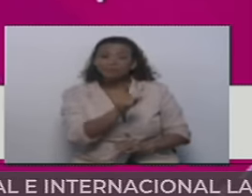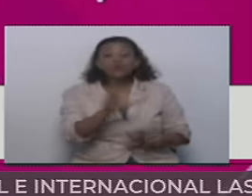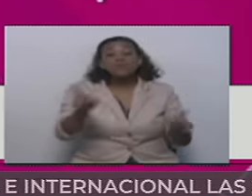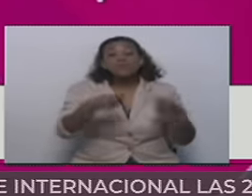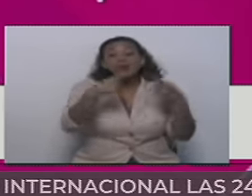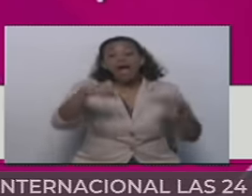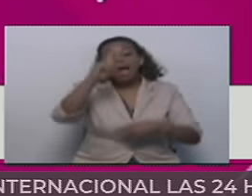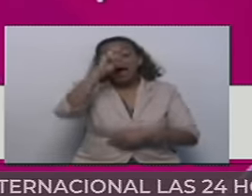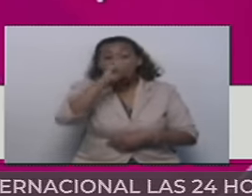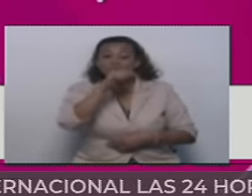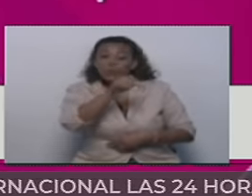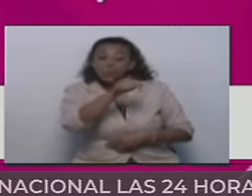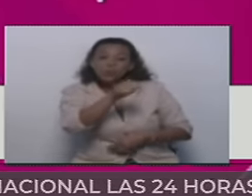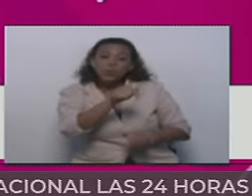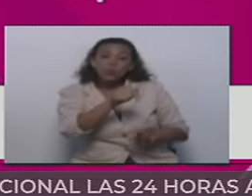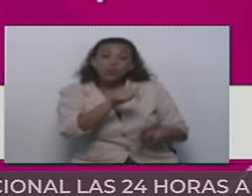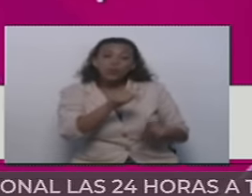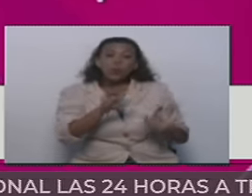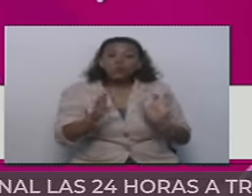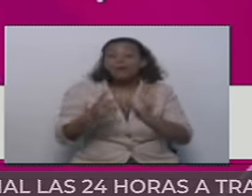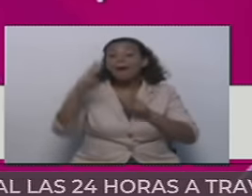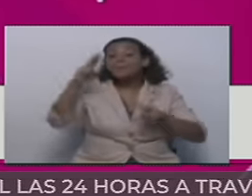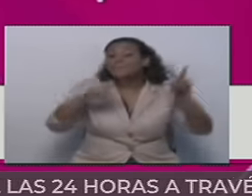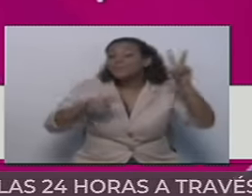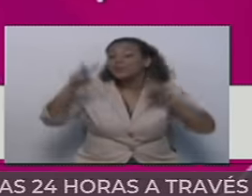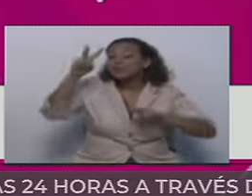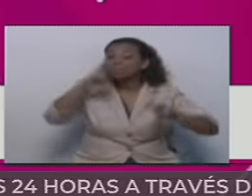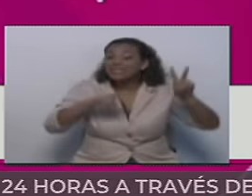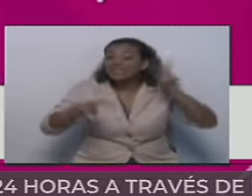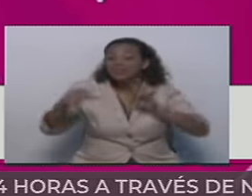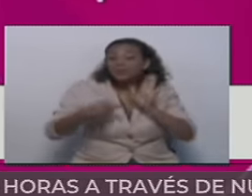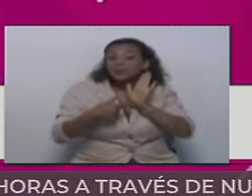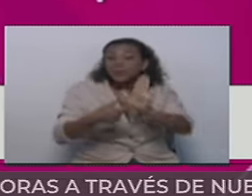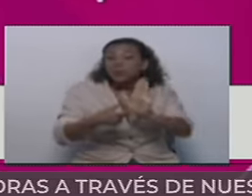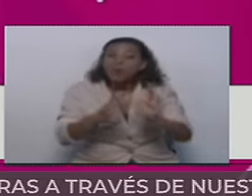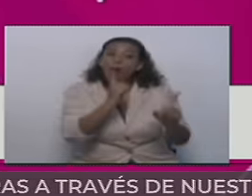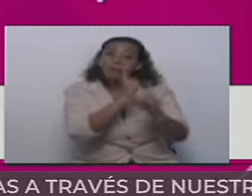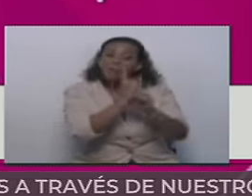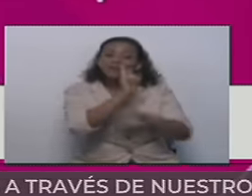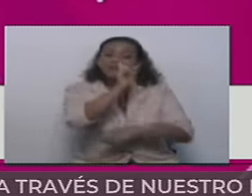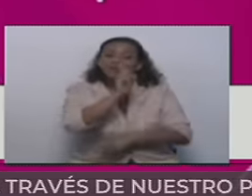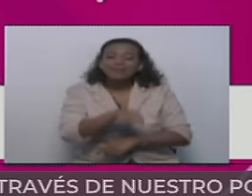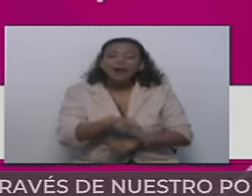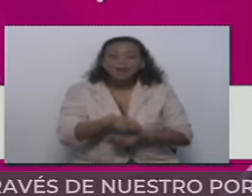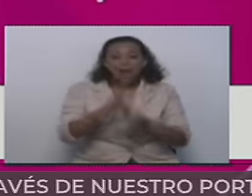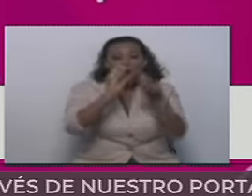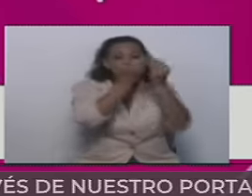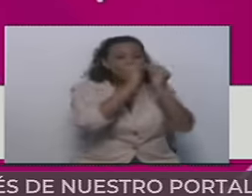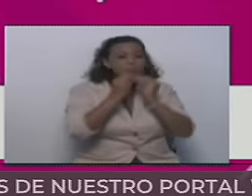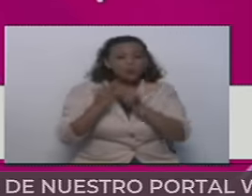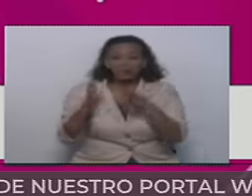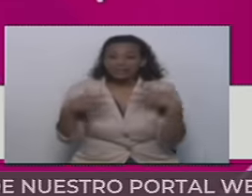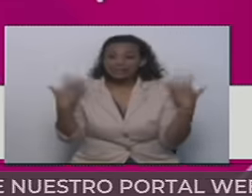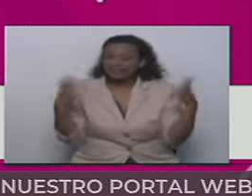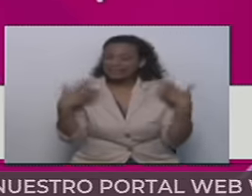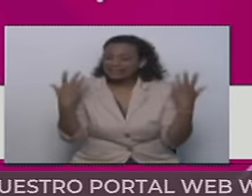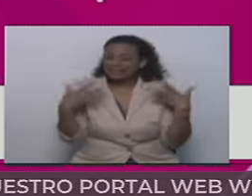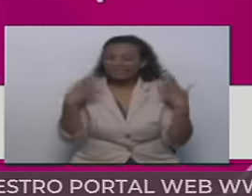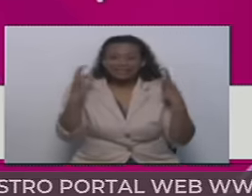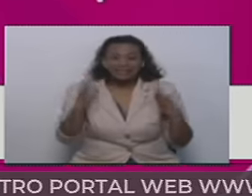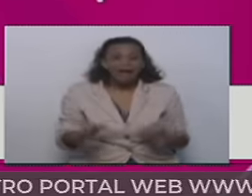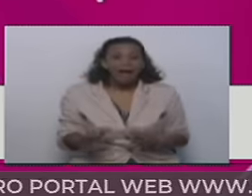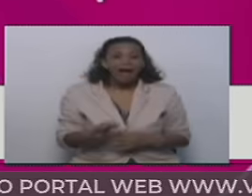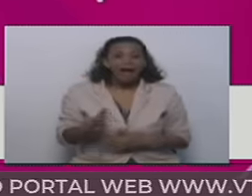años y te vamos a hacer una exposición que además es un concurso. Y las muñequeras se motivaron y